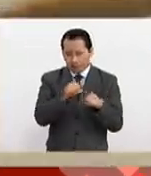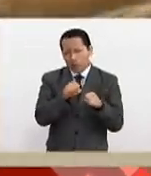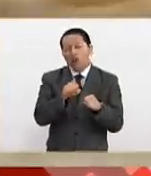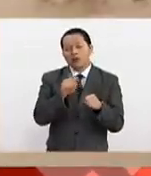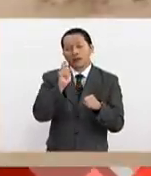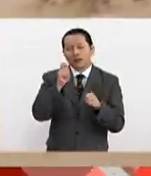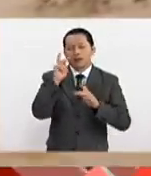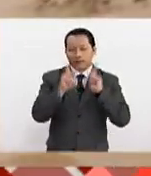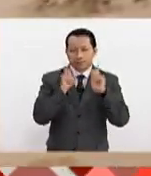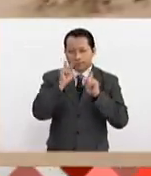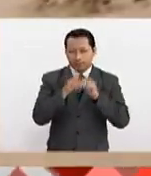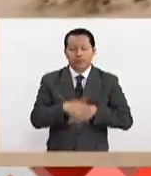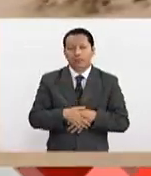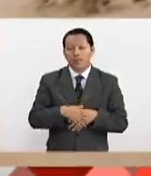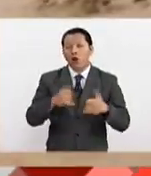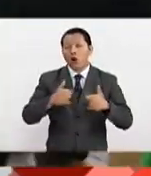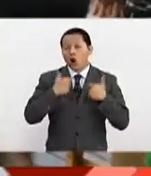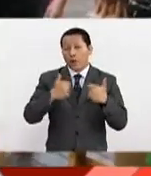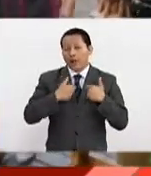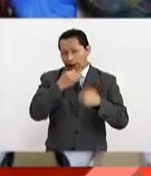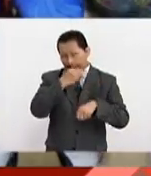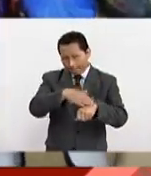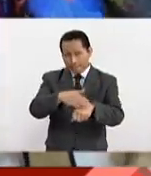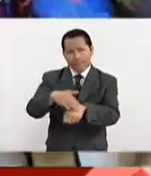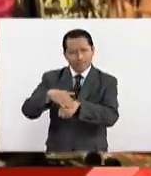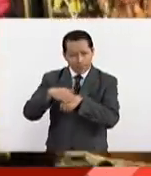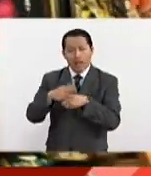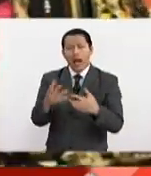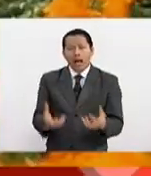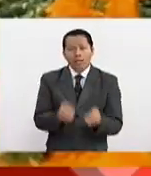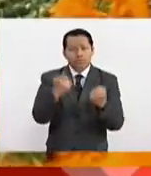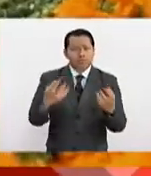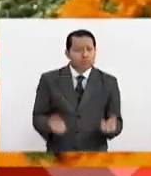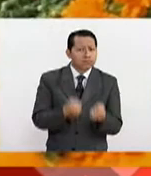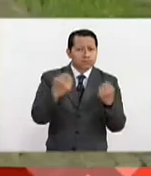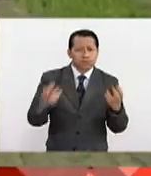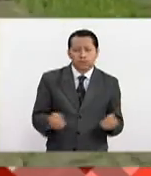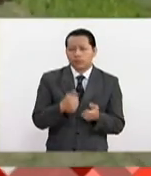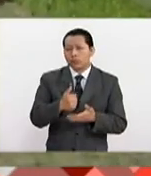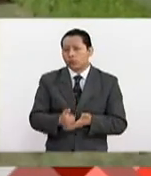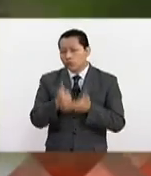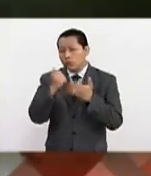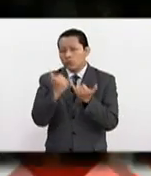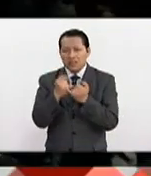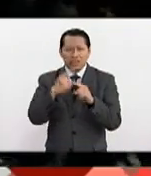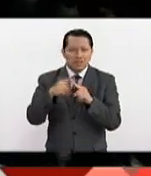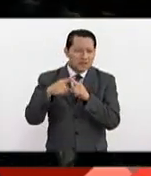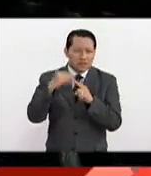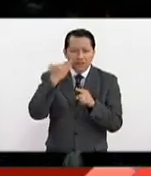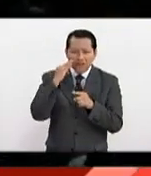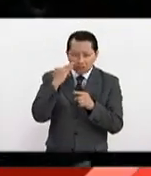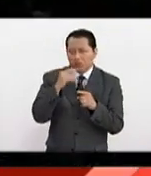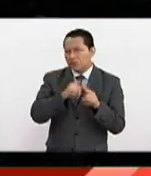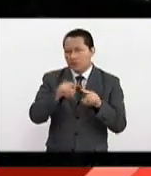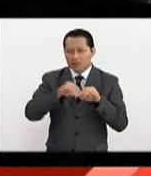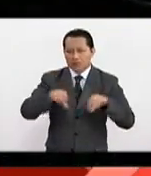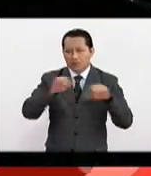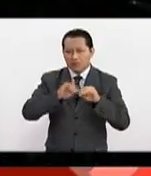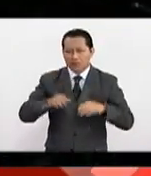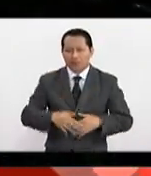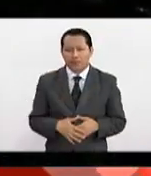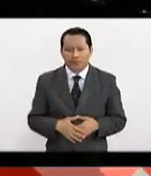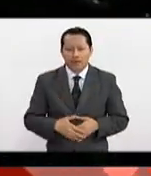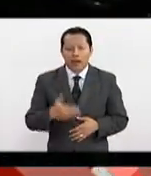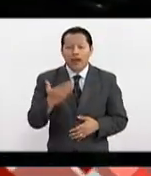presidente llamó particularmente a los jóvenes que ayudaron al rescate de personas por medio de redes sociales. Y ahora les quiero